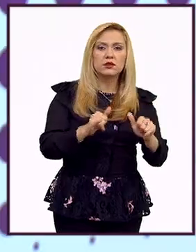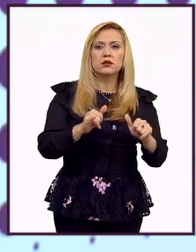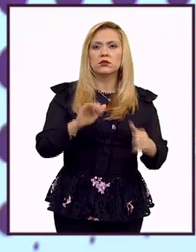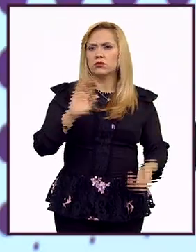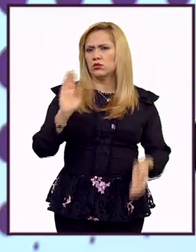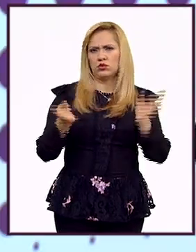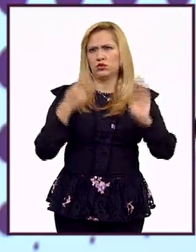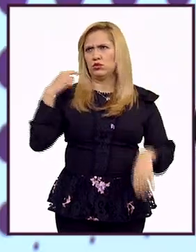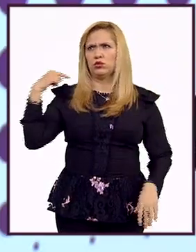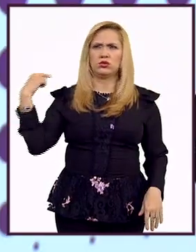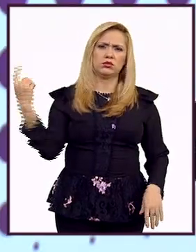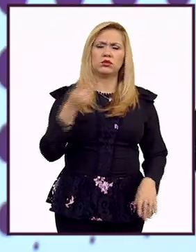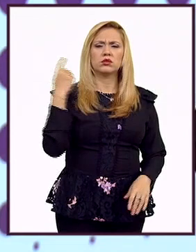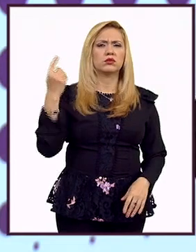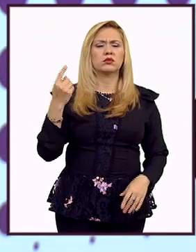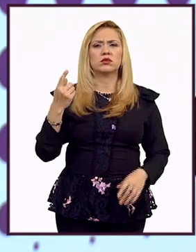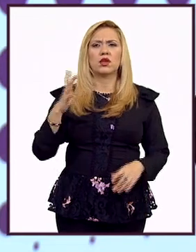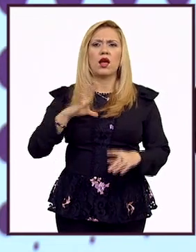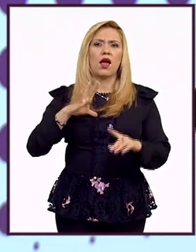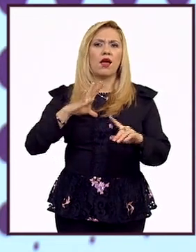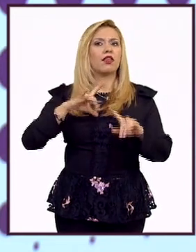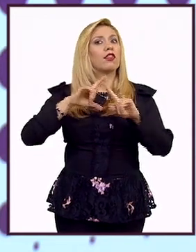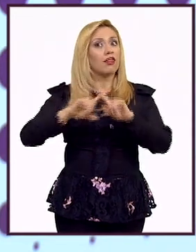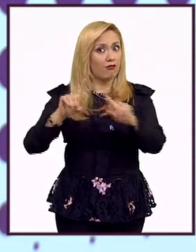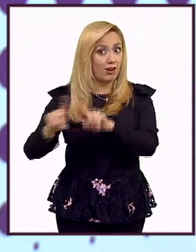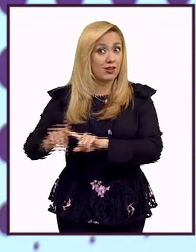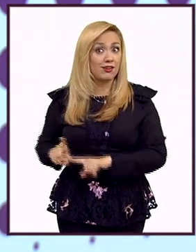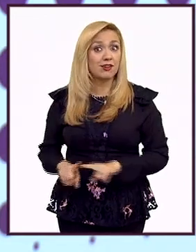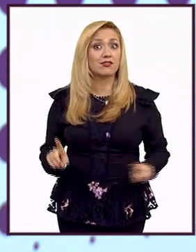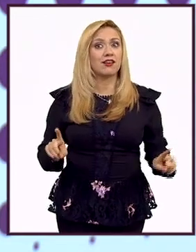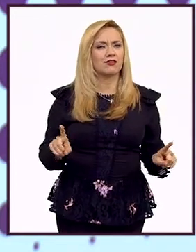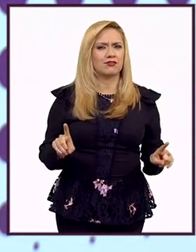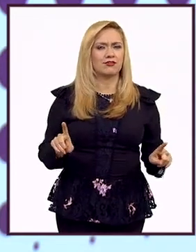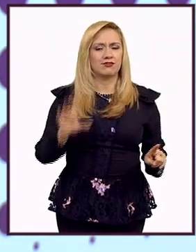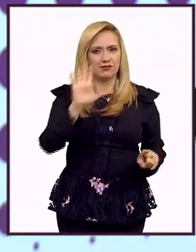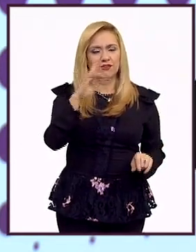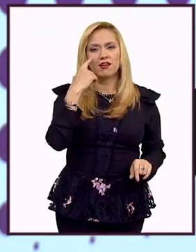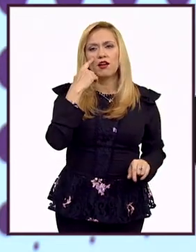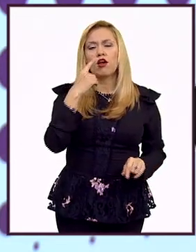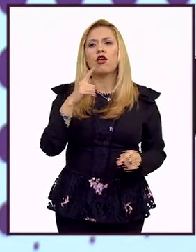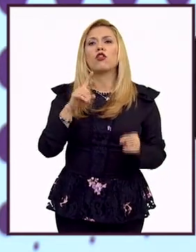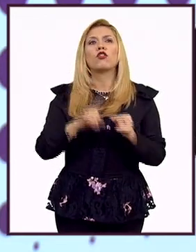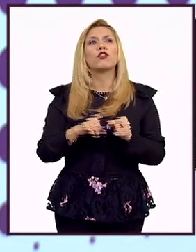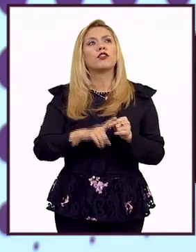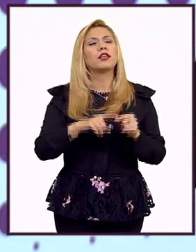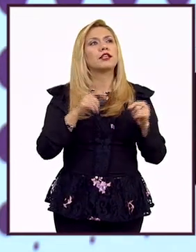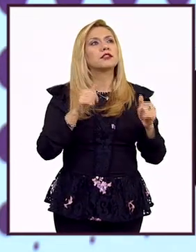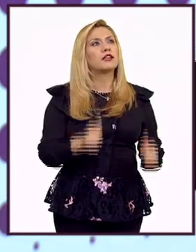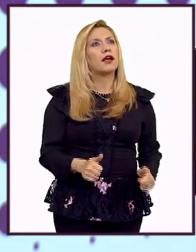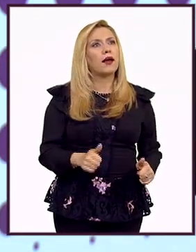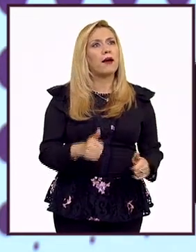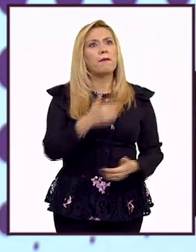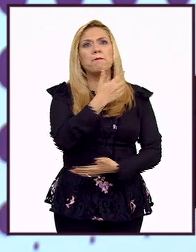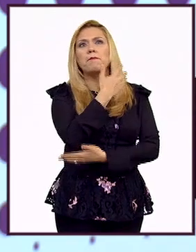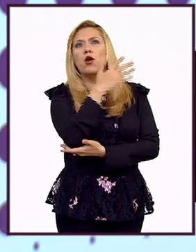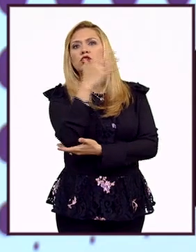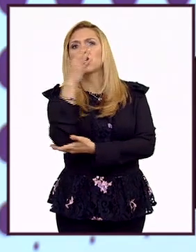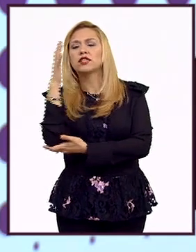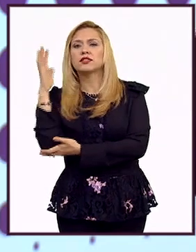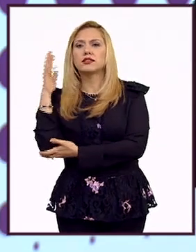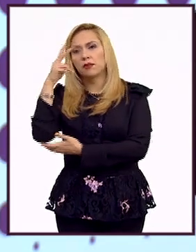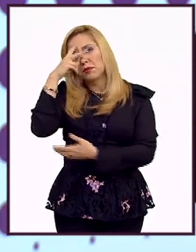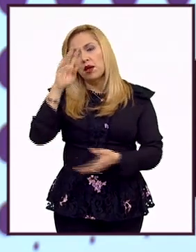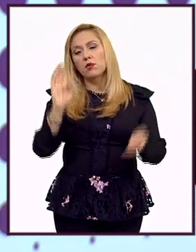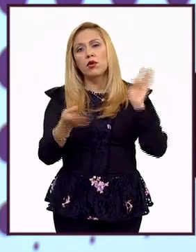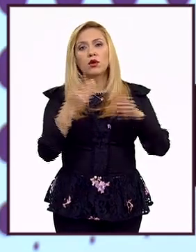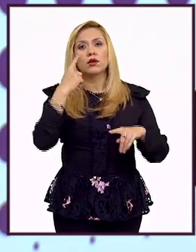pero y también en México, la gran diversidad, ¿no? O sea, si uno revisa, por ejemplo, dónde están las reservas de bosques en México y en el mundo,